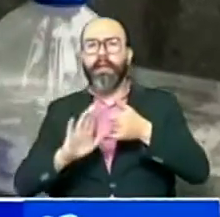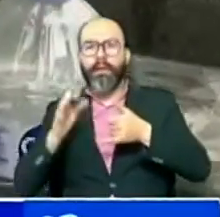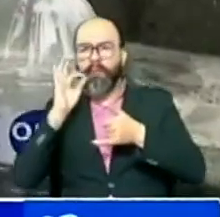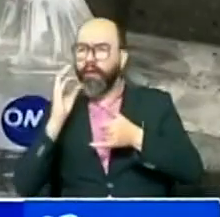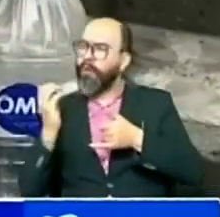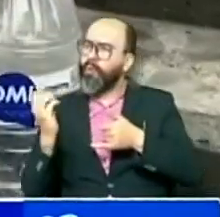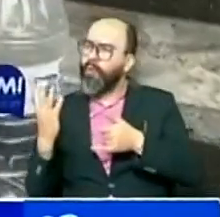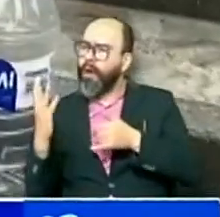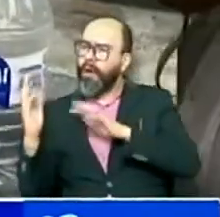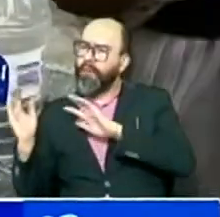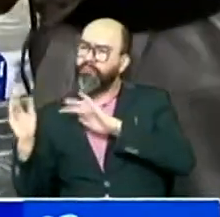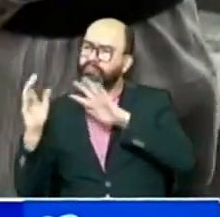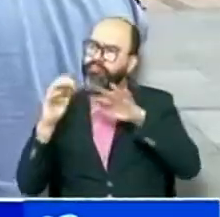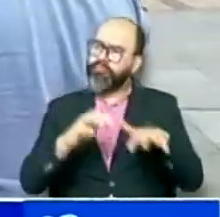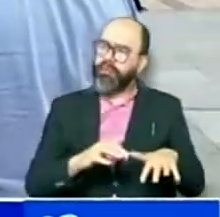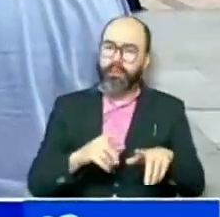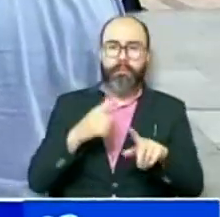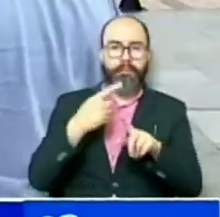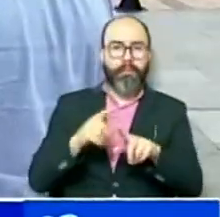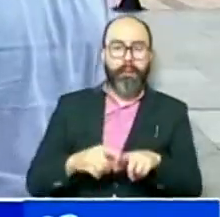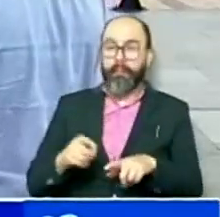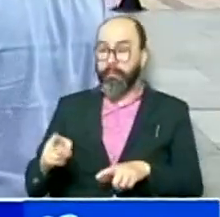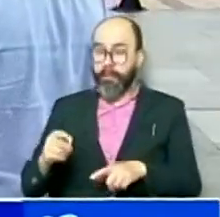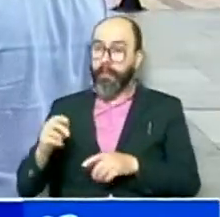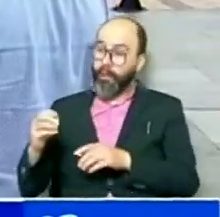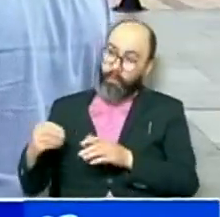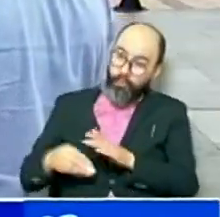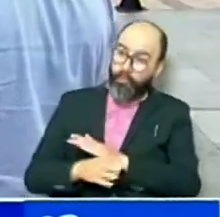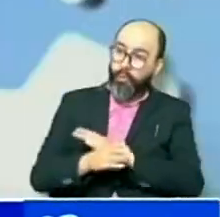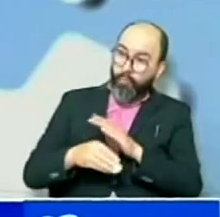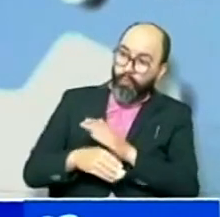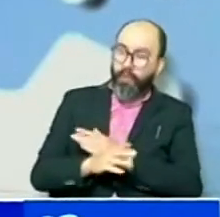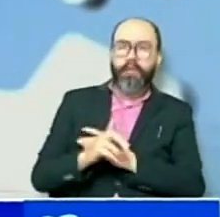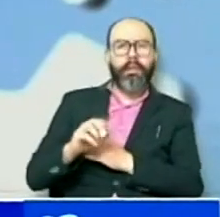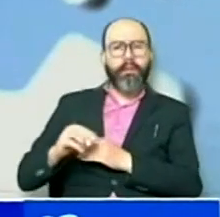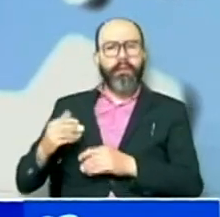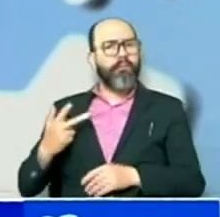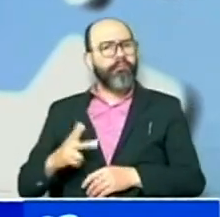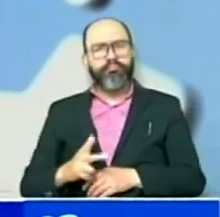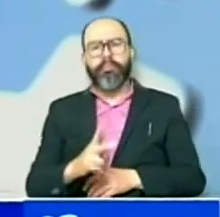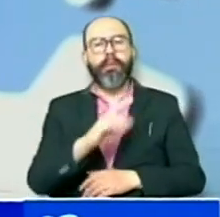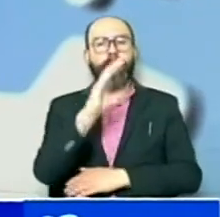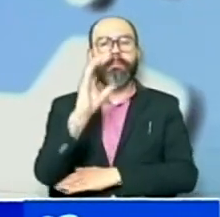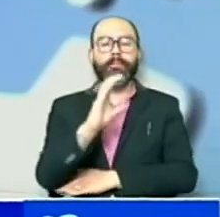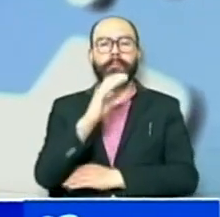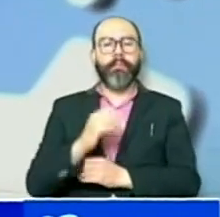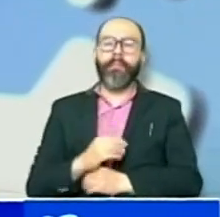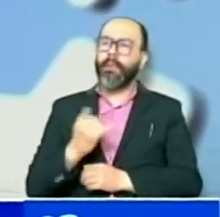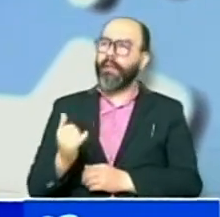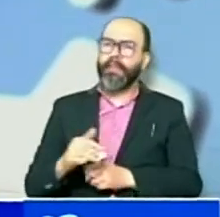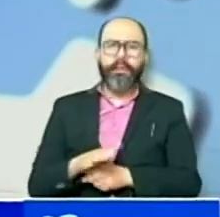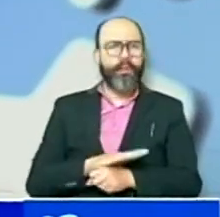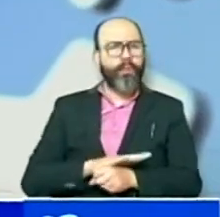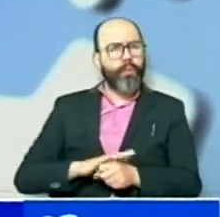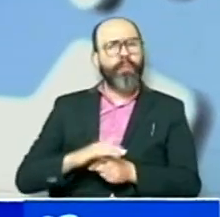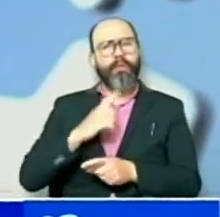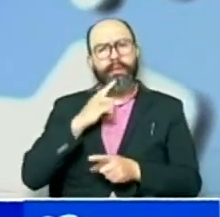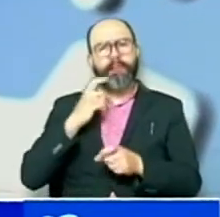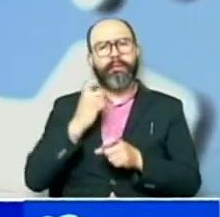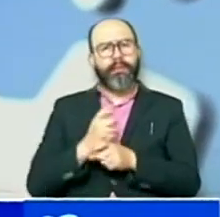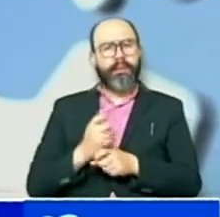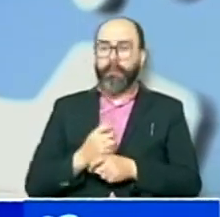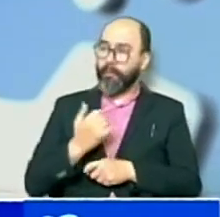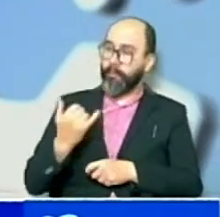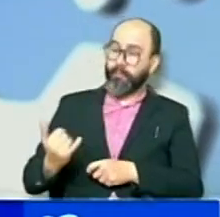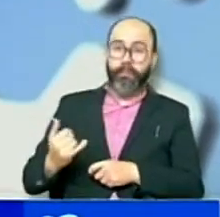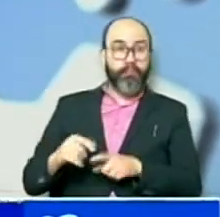todo lo que está relacionado con migrantes en tránsito y de ingreso al territorio colombiano. Situación que es muy compleja desde el punto de vista de todos